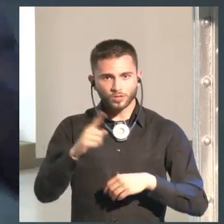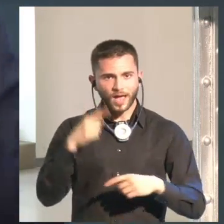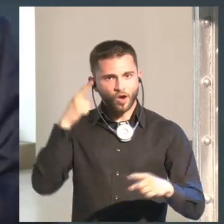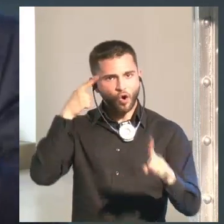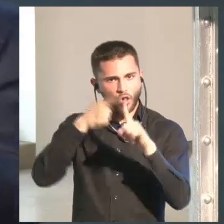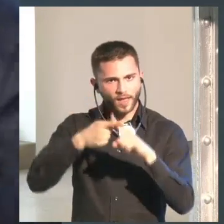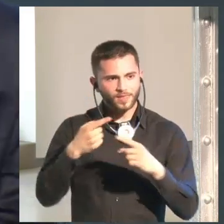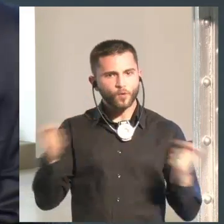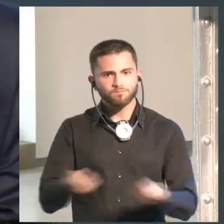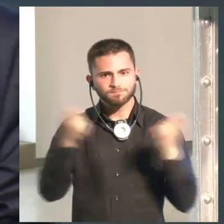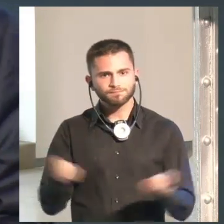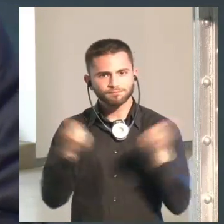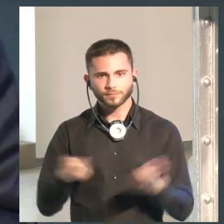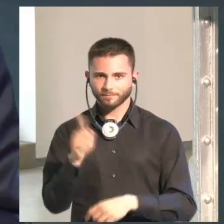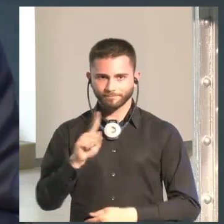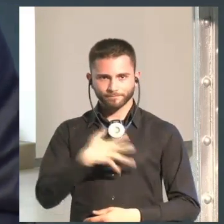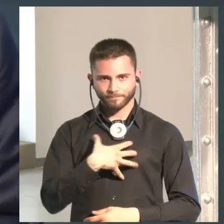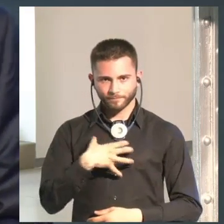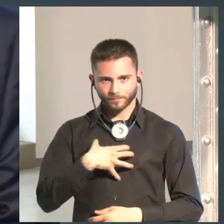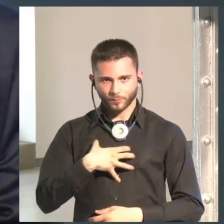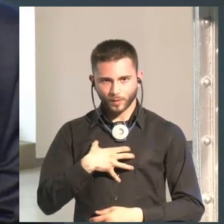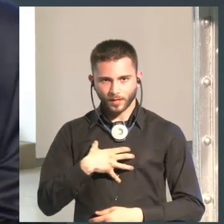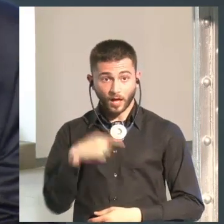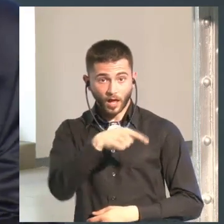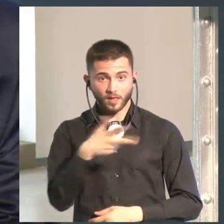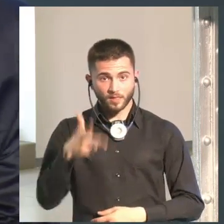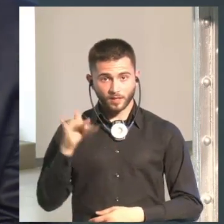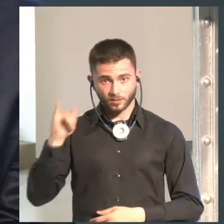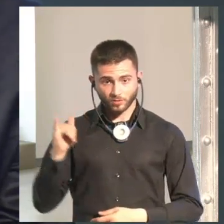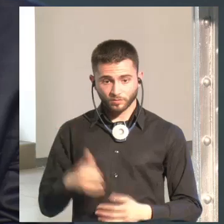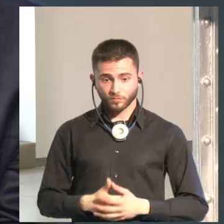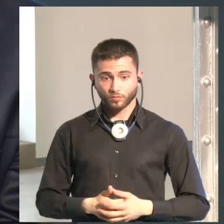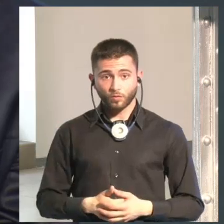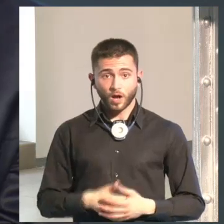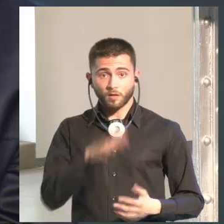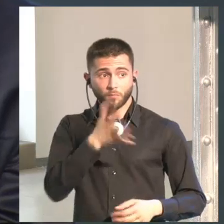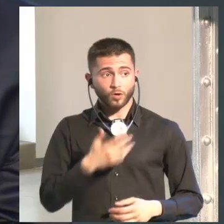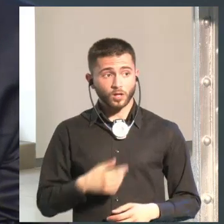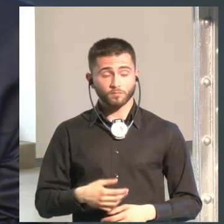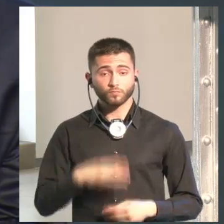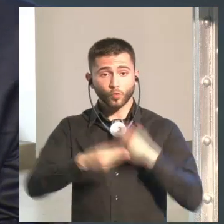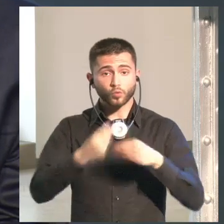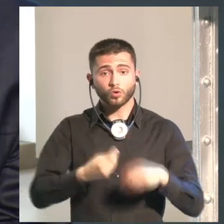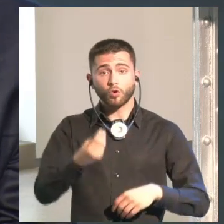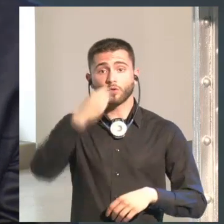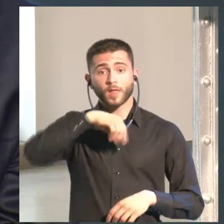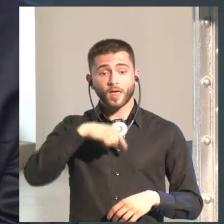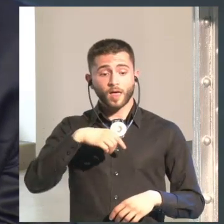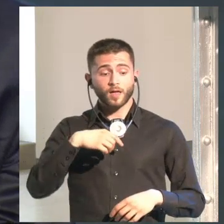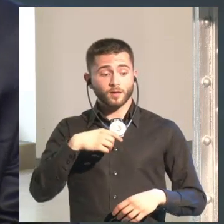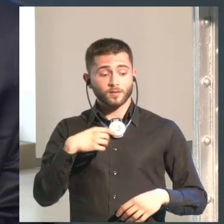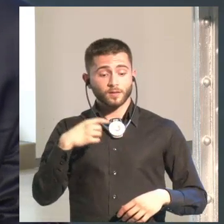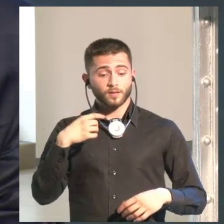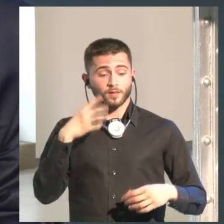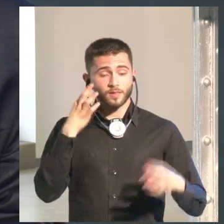posibilidad de excluirse de ese uso. Porque tampoco estamos diciendo que no pueda existir el uso comercial de datos personales. Es legítimo y está